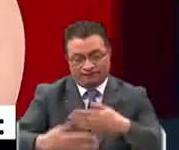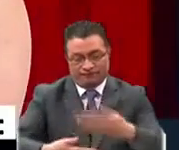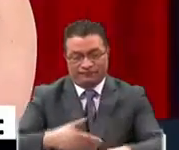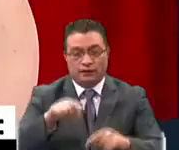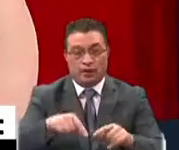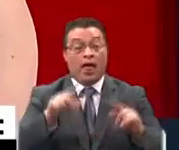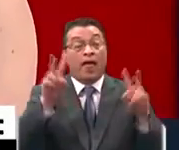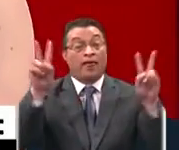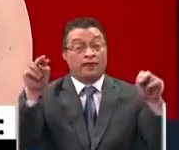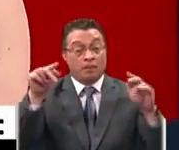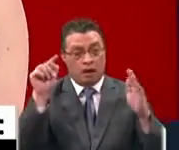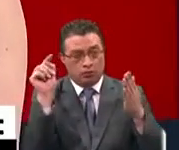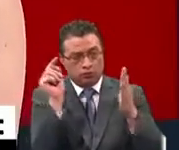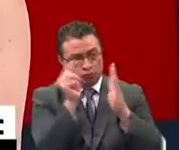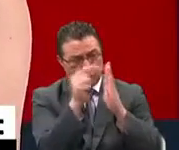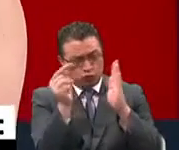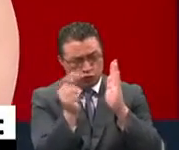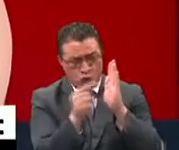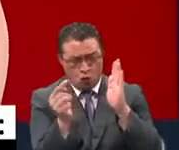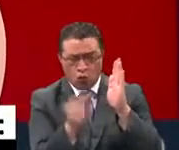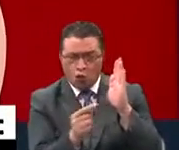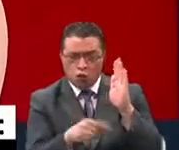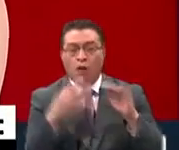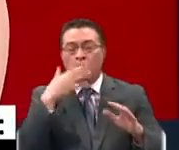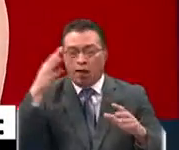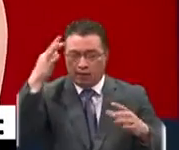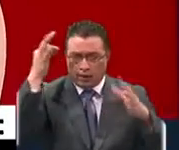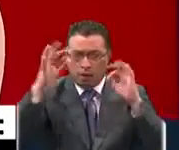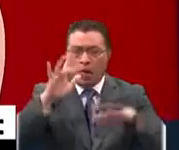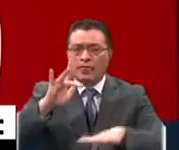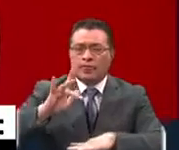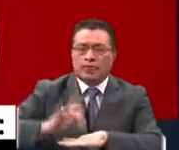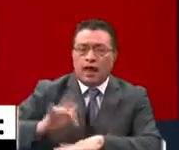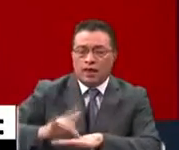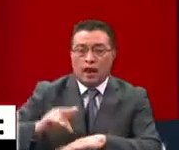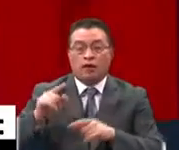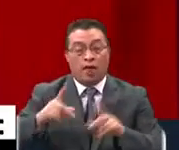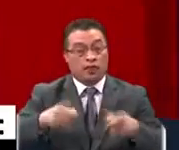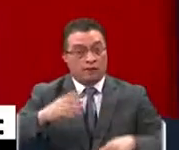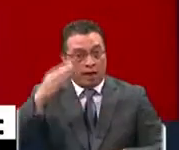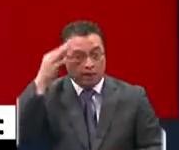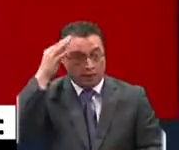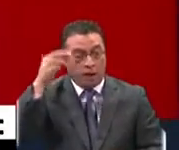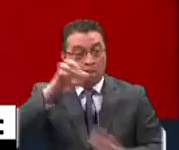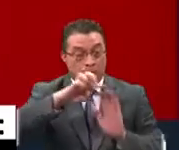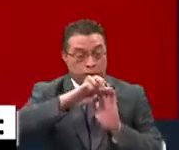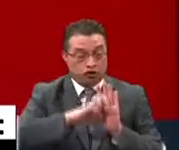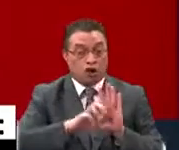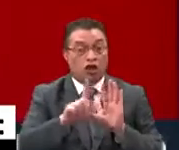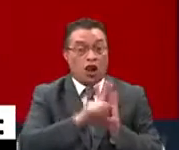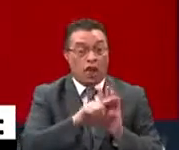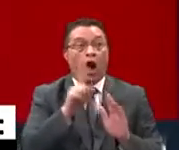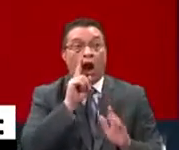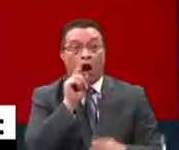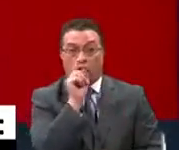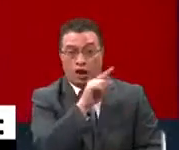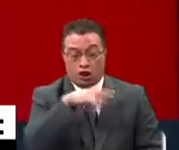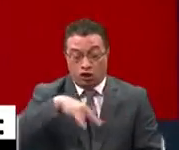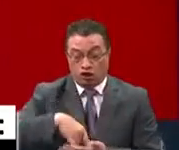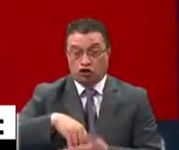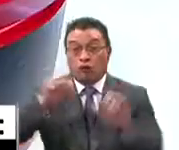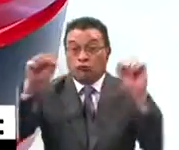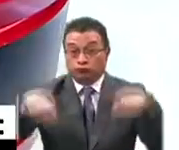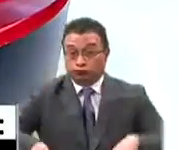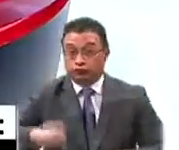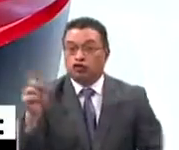toca los temas más complejos, por decirlo así, más delicados. Hay que entender que este es un proyecto de ley que está en el Congreso, que no está aprobado, que